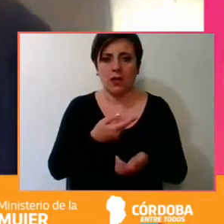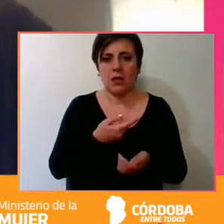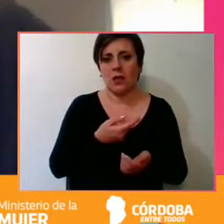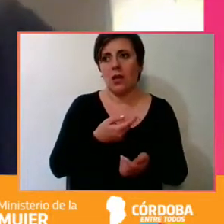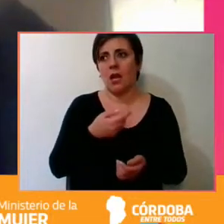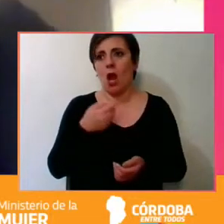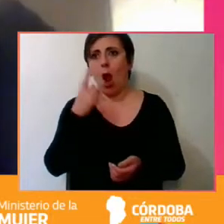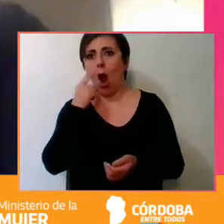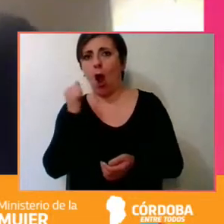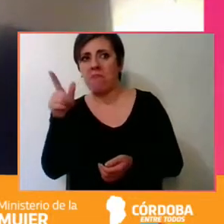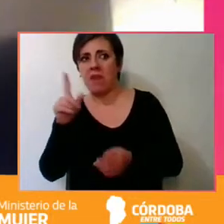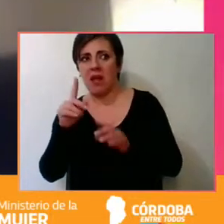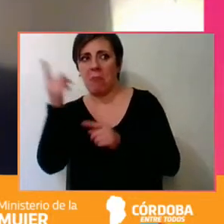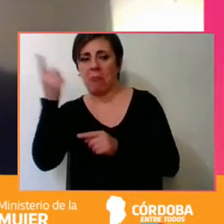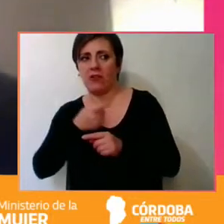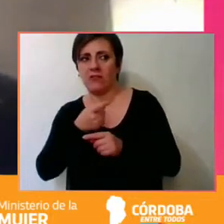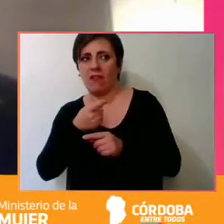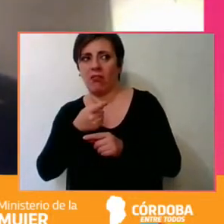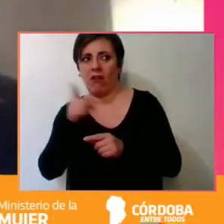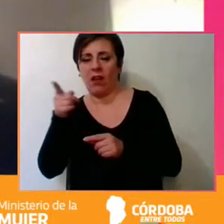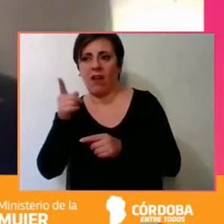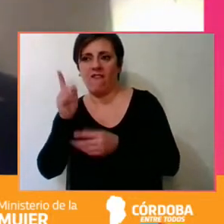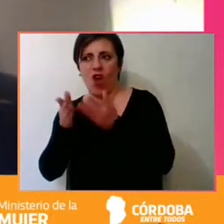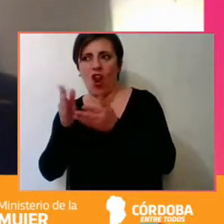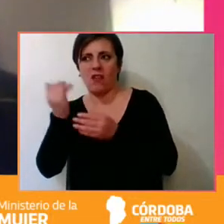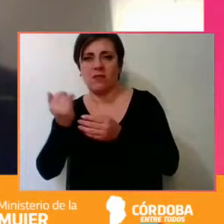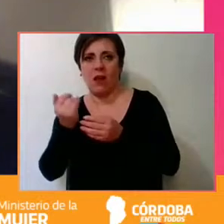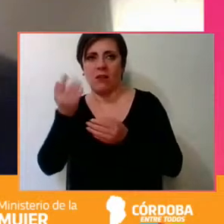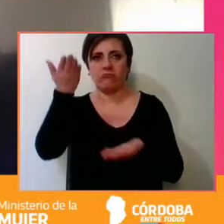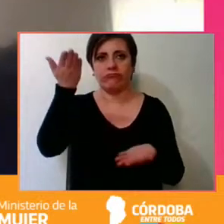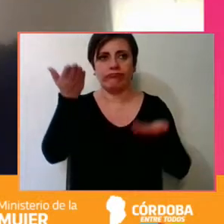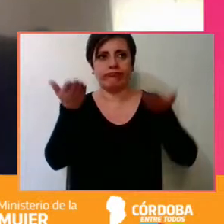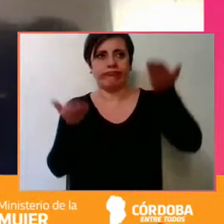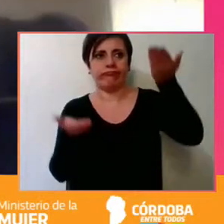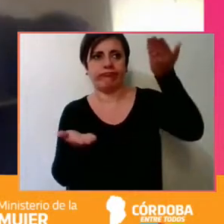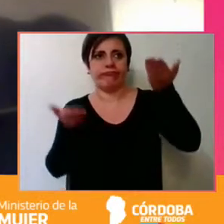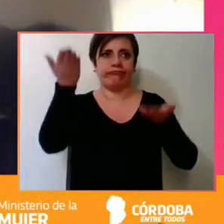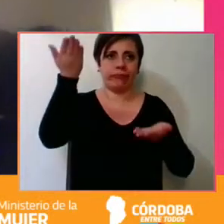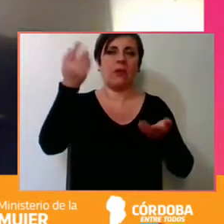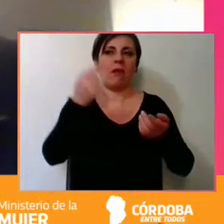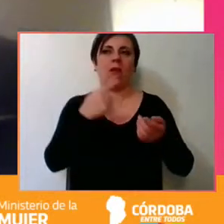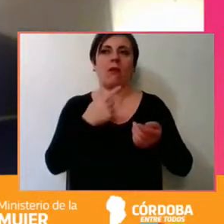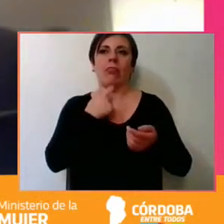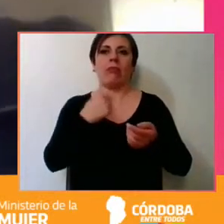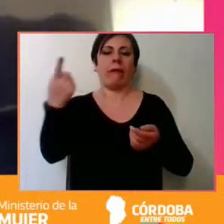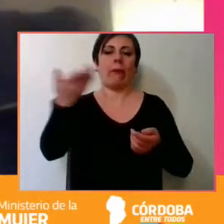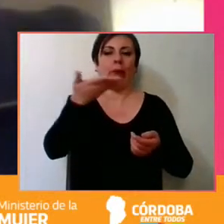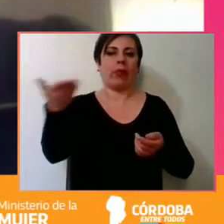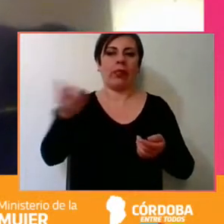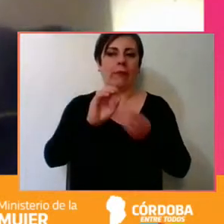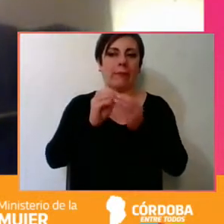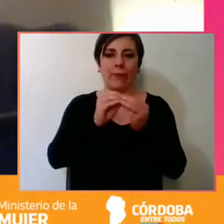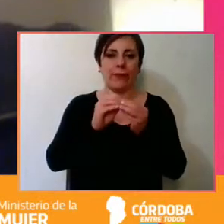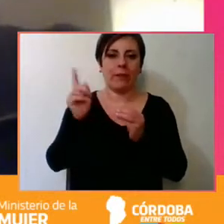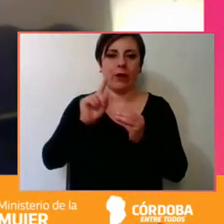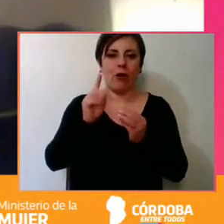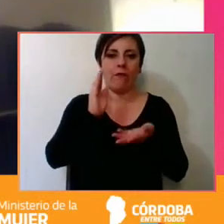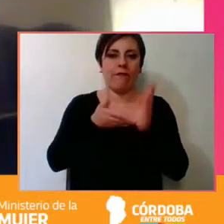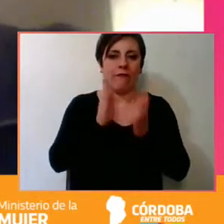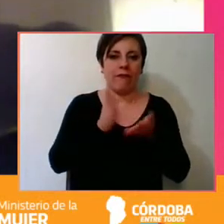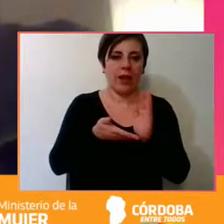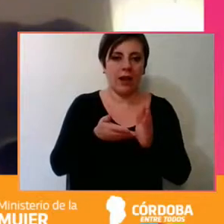son, se aprecia fácilmente que esto es un problema que no solo tiene que ver con la violencia seca,